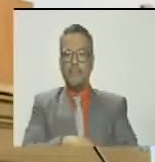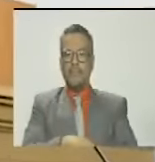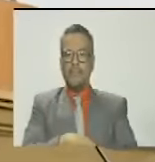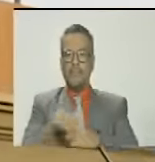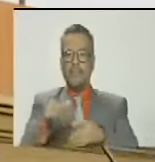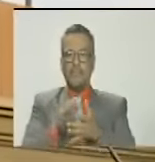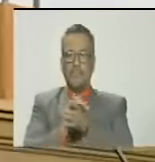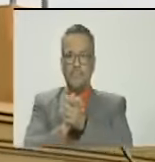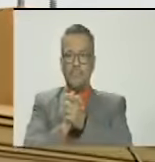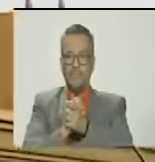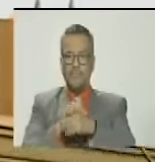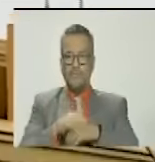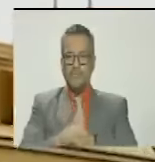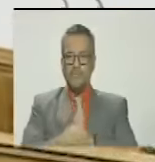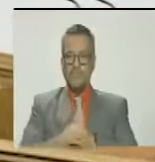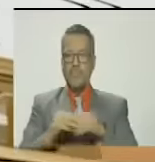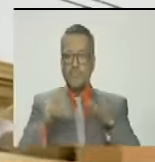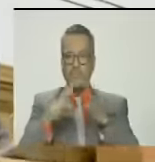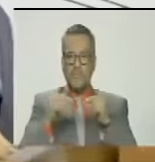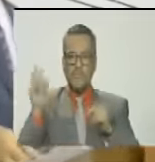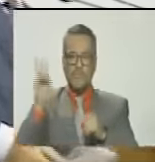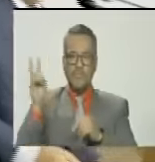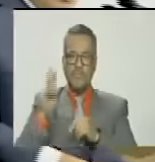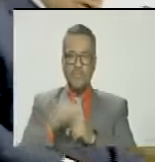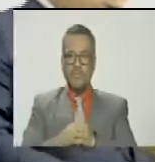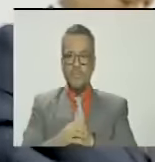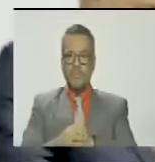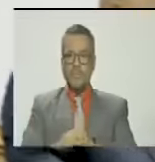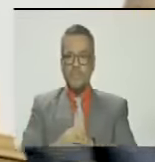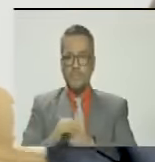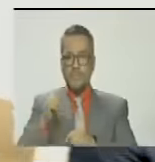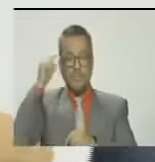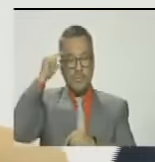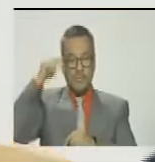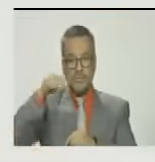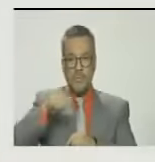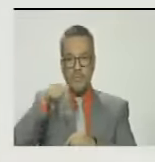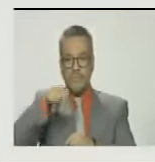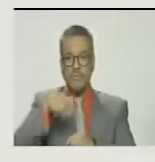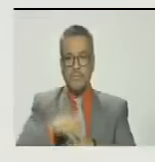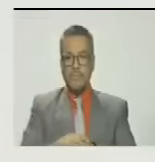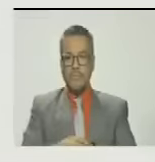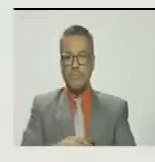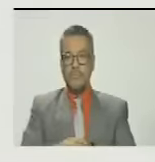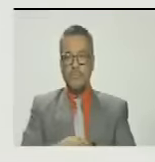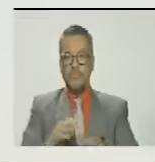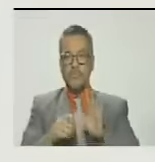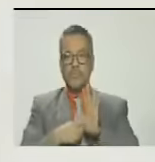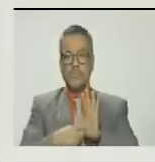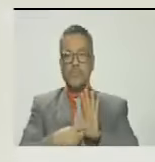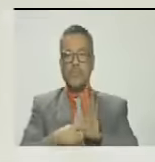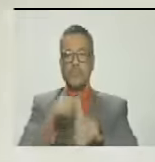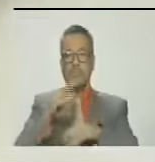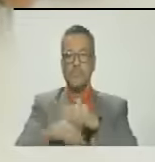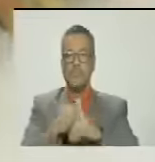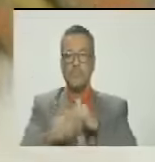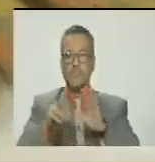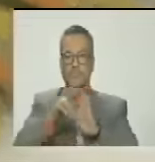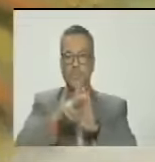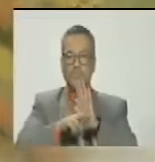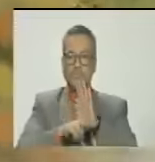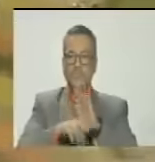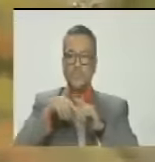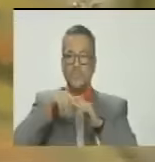sus amigos, para toda Venezuela. Nos corresponde hoy, presidente, cumplir con el